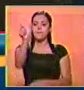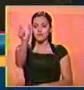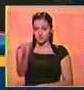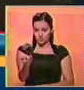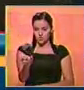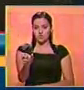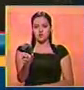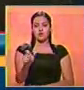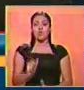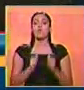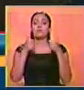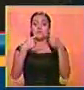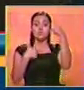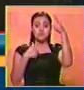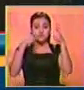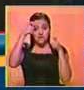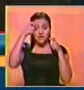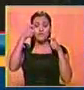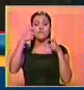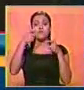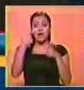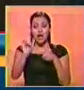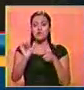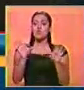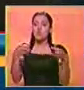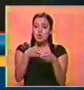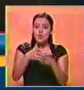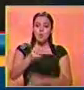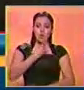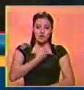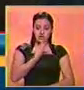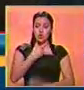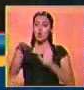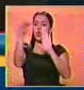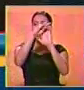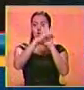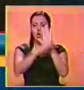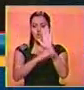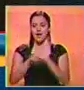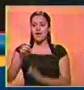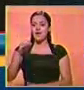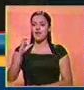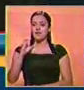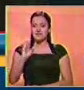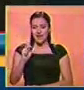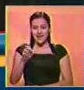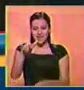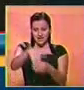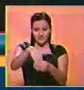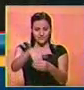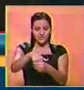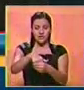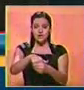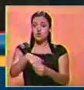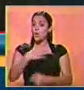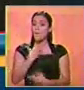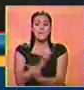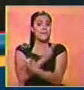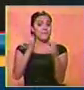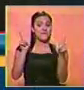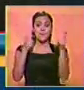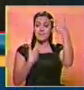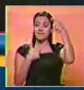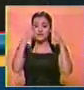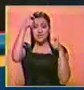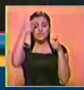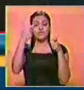aparte de eso es el presidente de un partido, y la normativa electoral no le prohíbe como ciudadano y como presidente